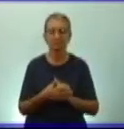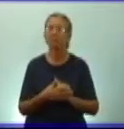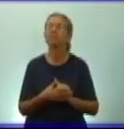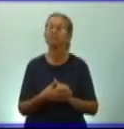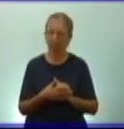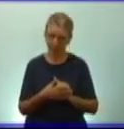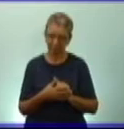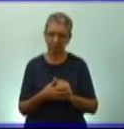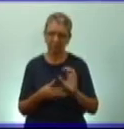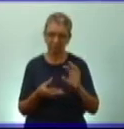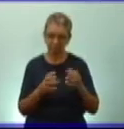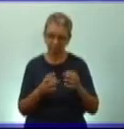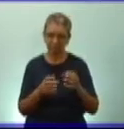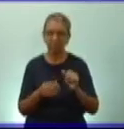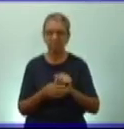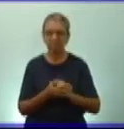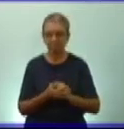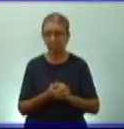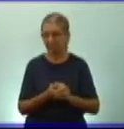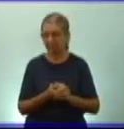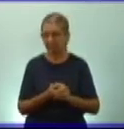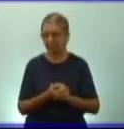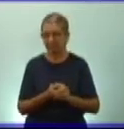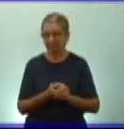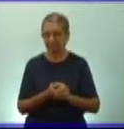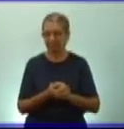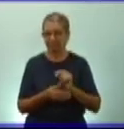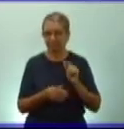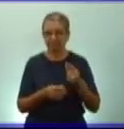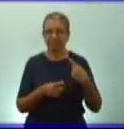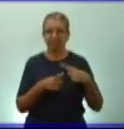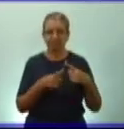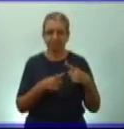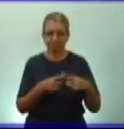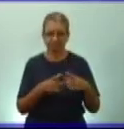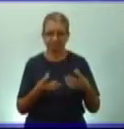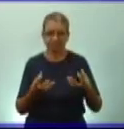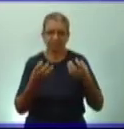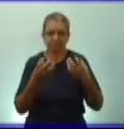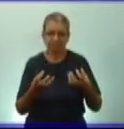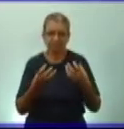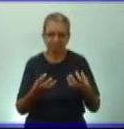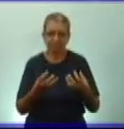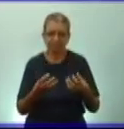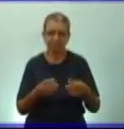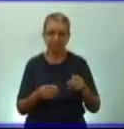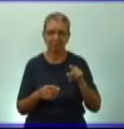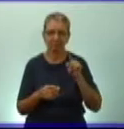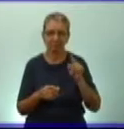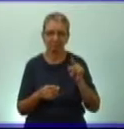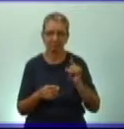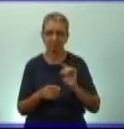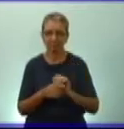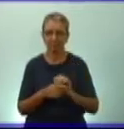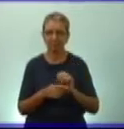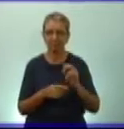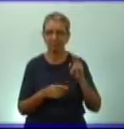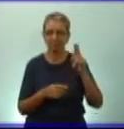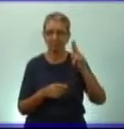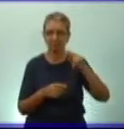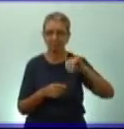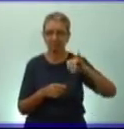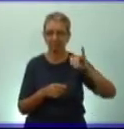están formados por iones, que son partículas cargadas. En este caso estamos hablando del catión